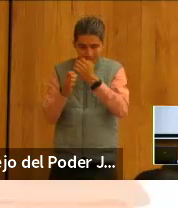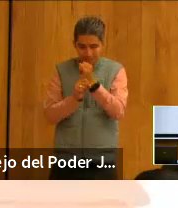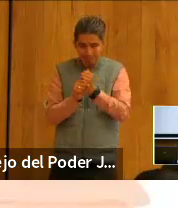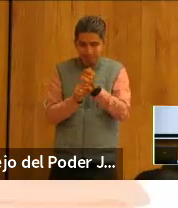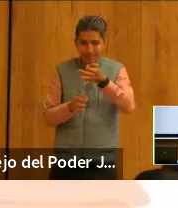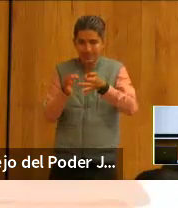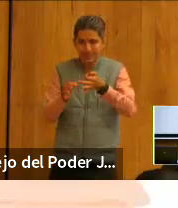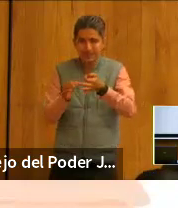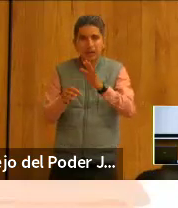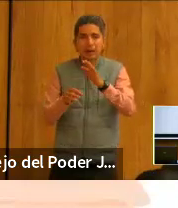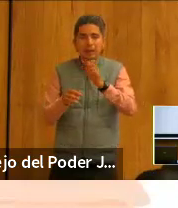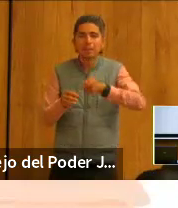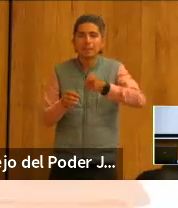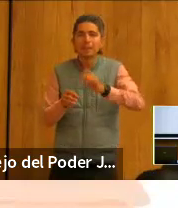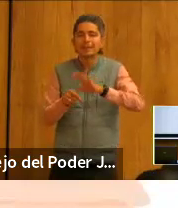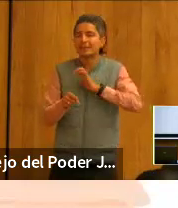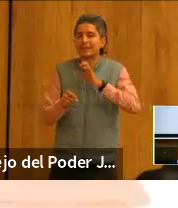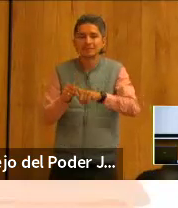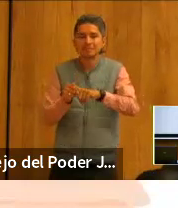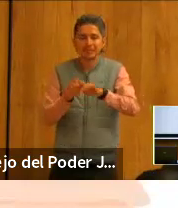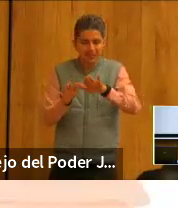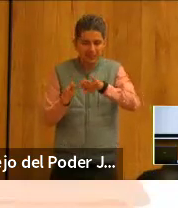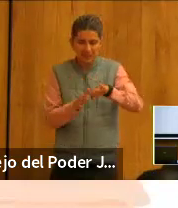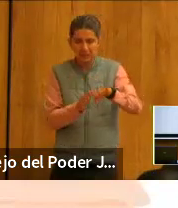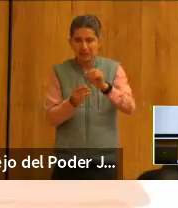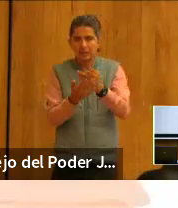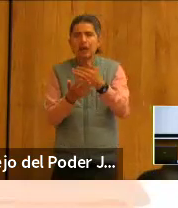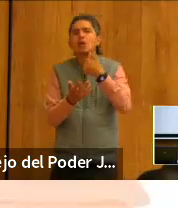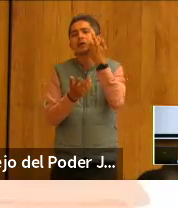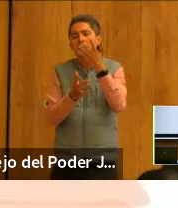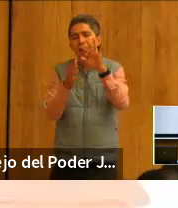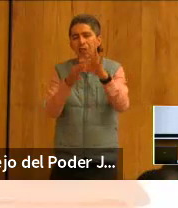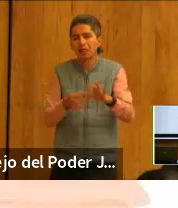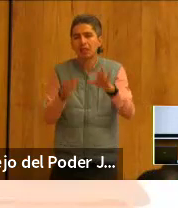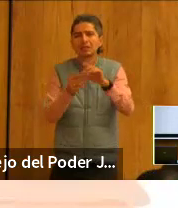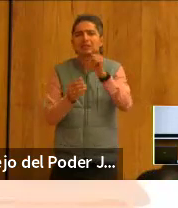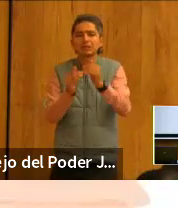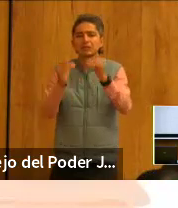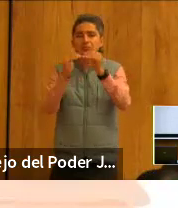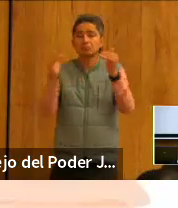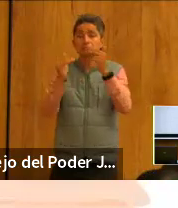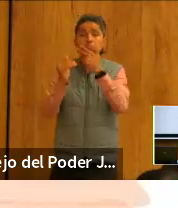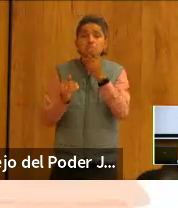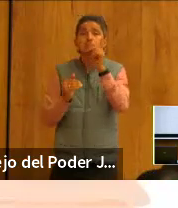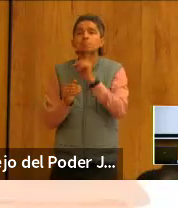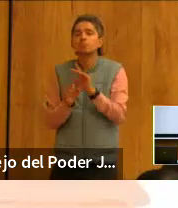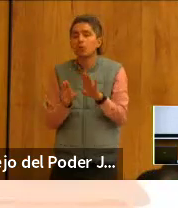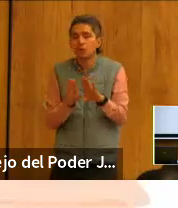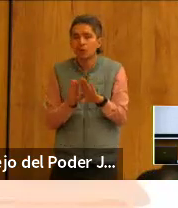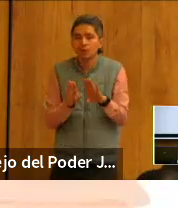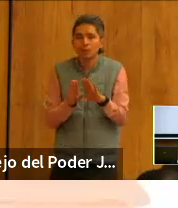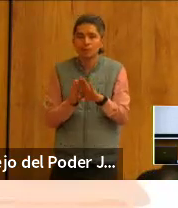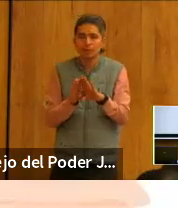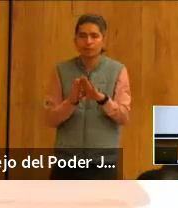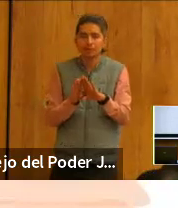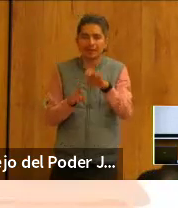en específico, y yo quiero hablar de la perspectiva de género como